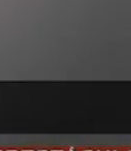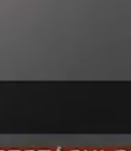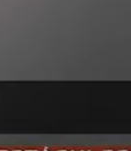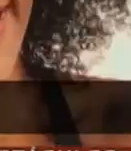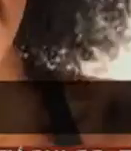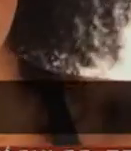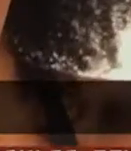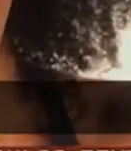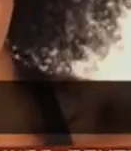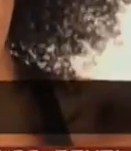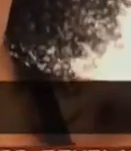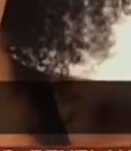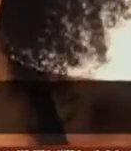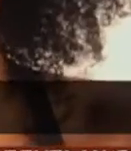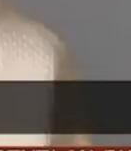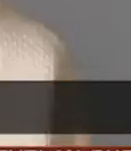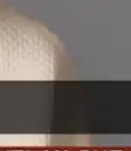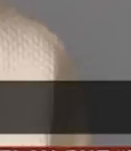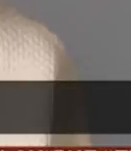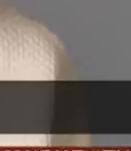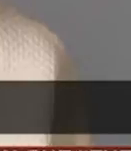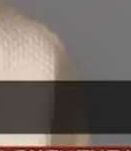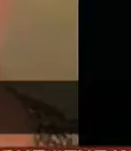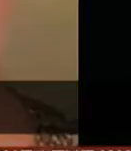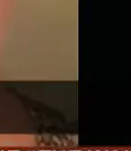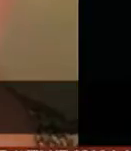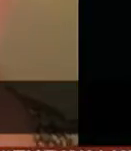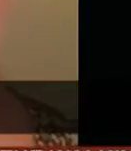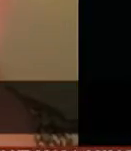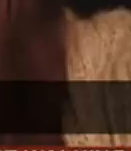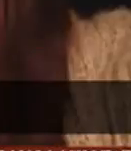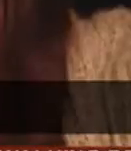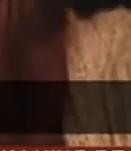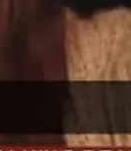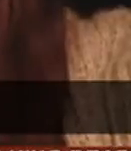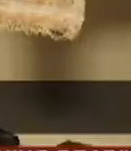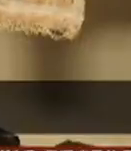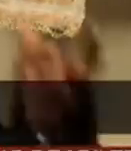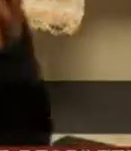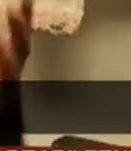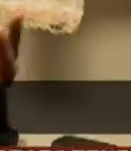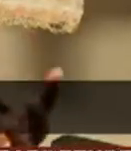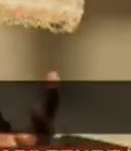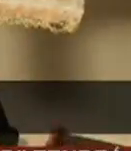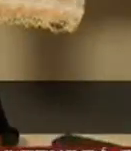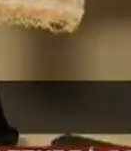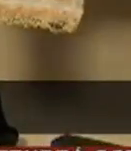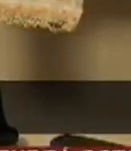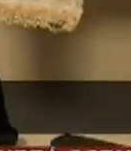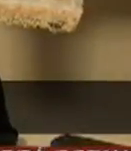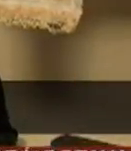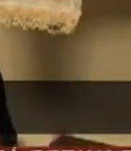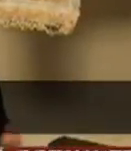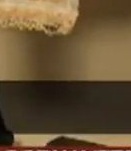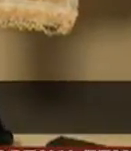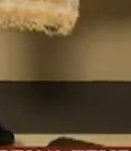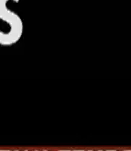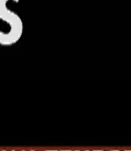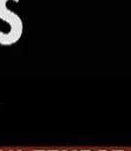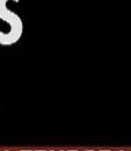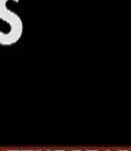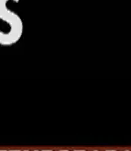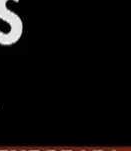It's not okay. Not okay. It's not okay. Not okay. Not okay. It's not okay.